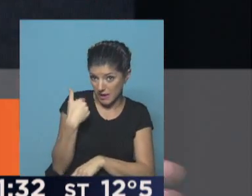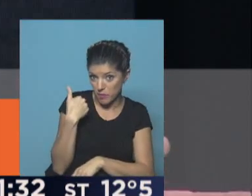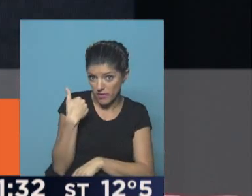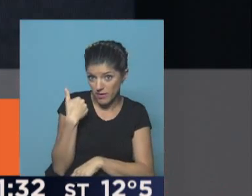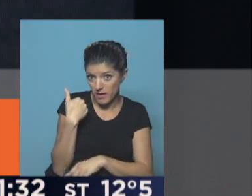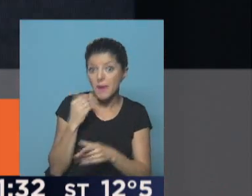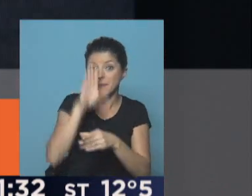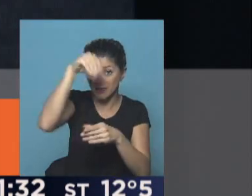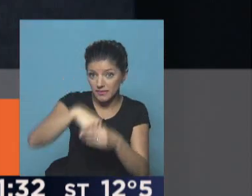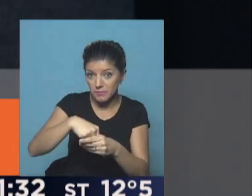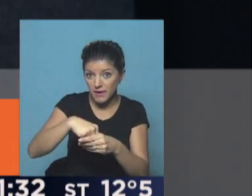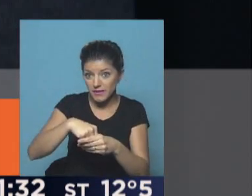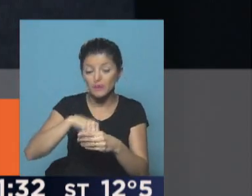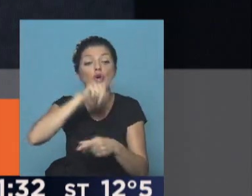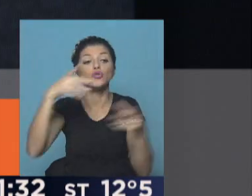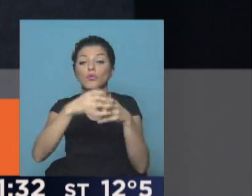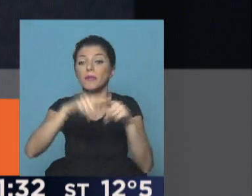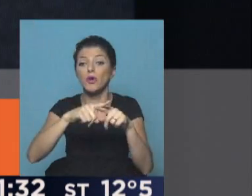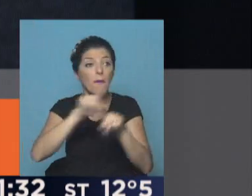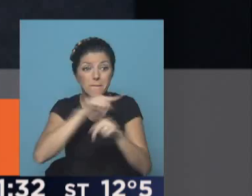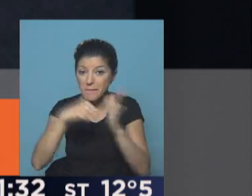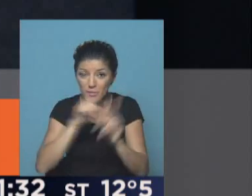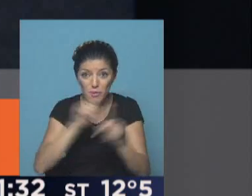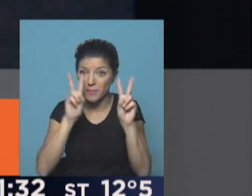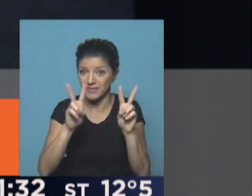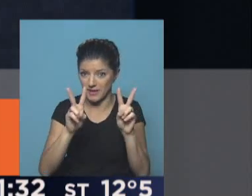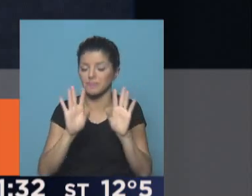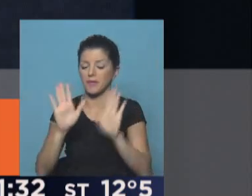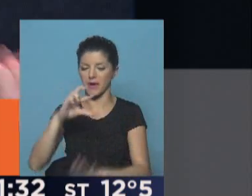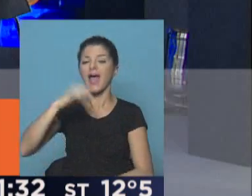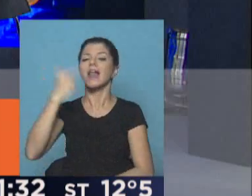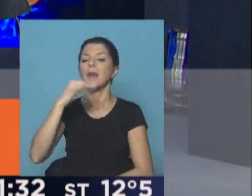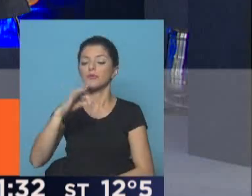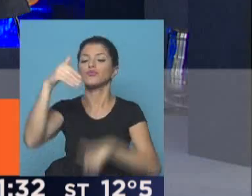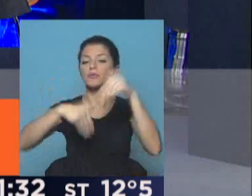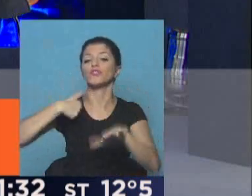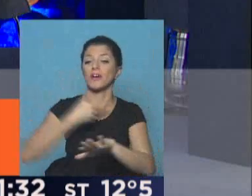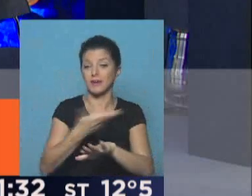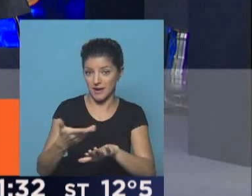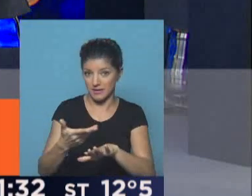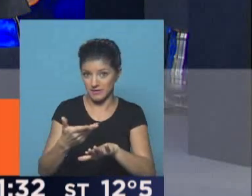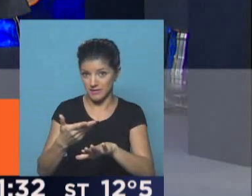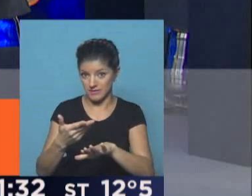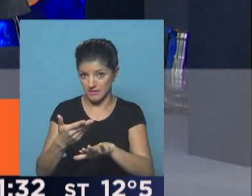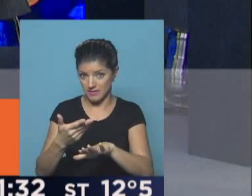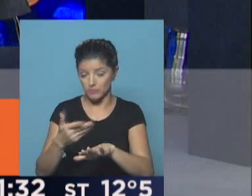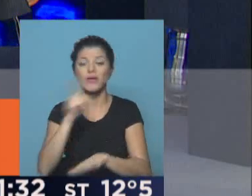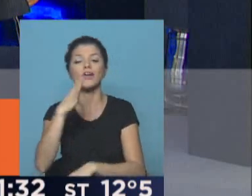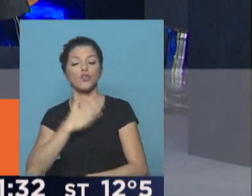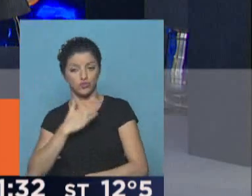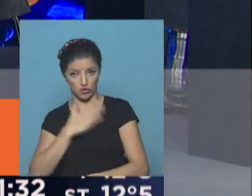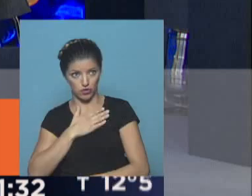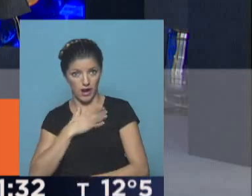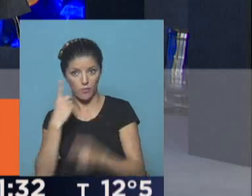sin el peronismo si en realidad la pasó es una elección general que supervisa la justicia electoral no nosotros no es la justicia